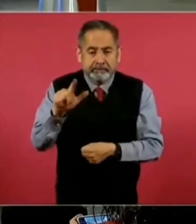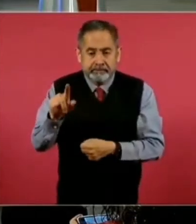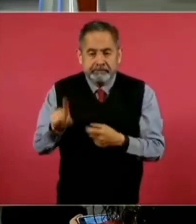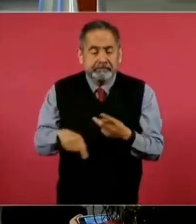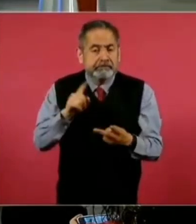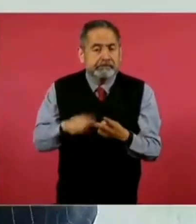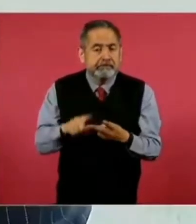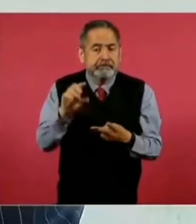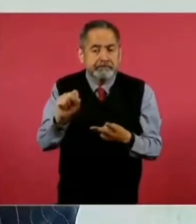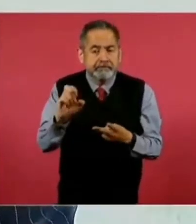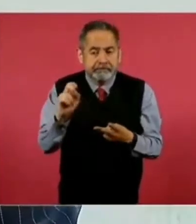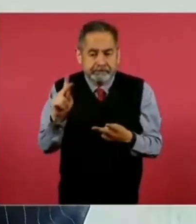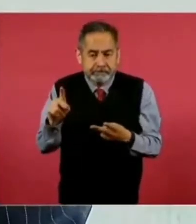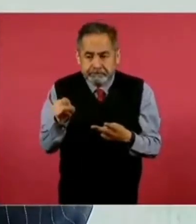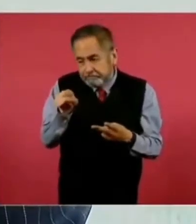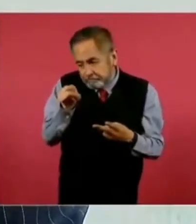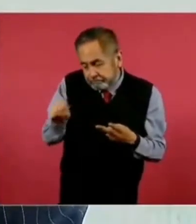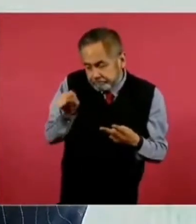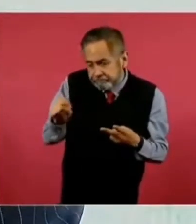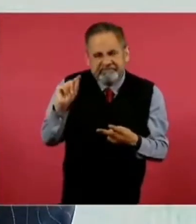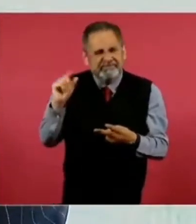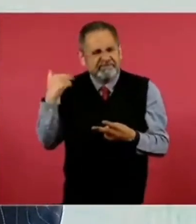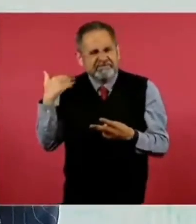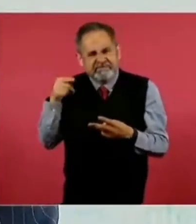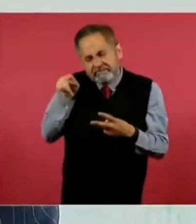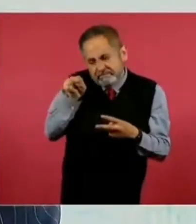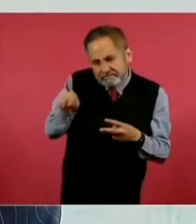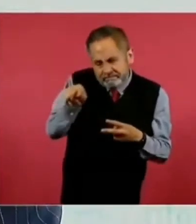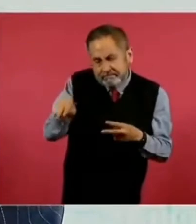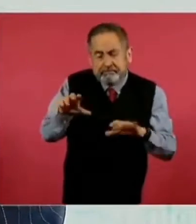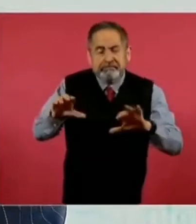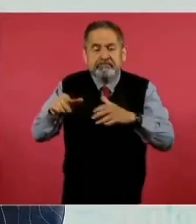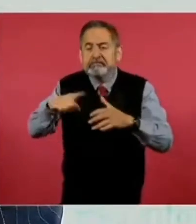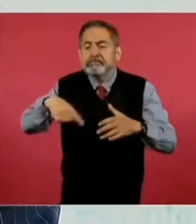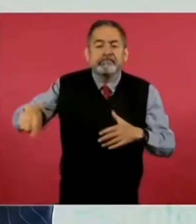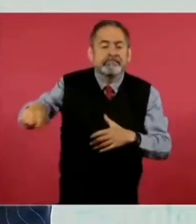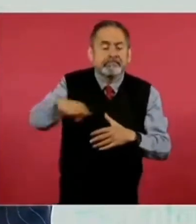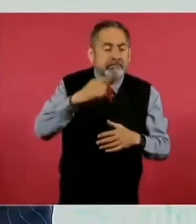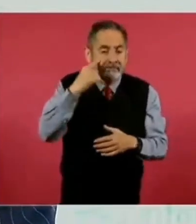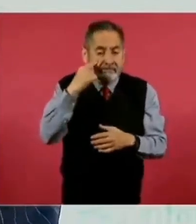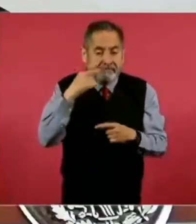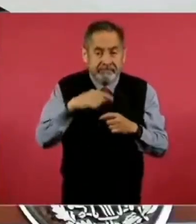de Educación Pública, en los últimos años ha crecido de